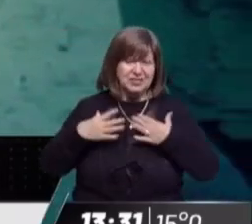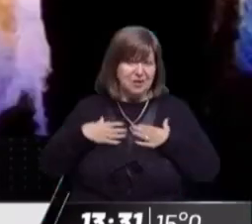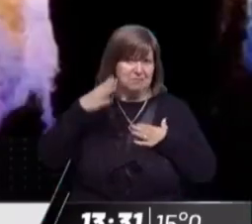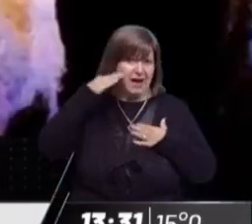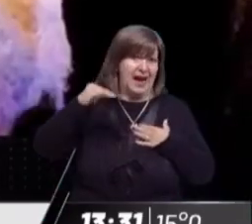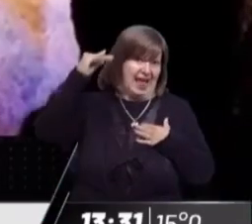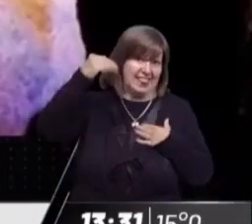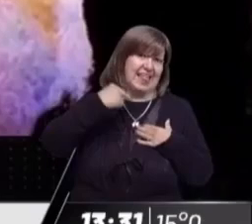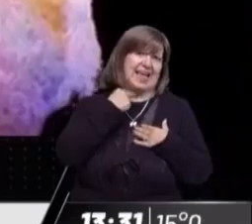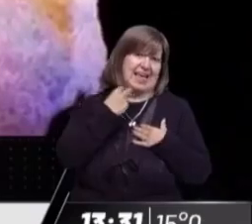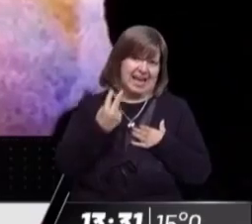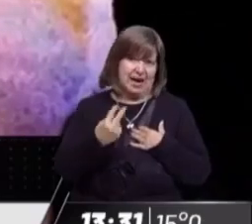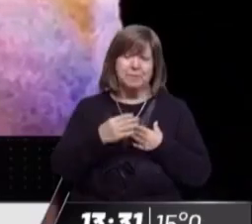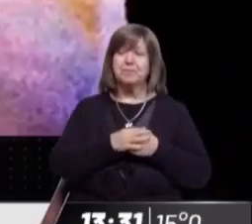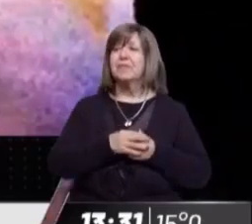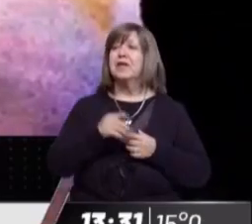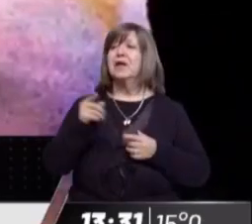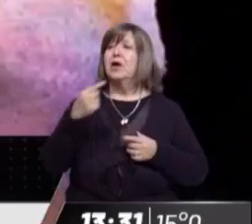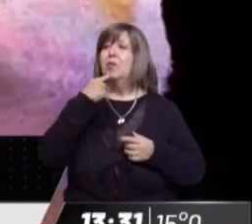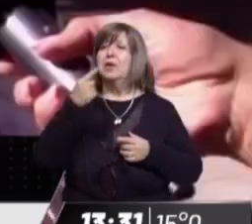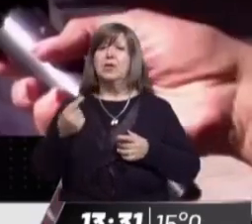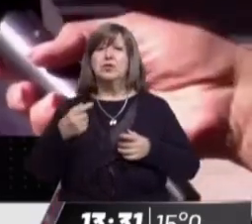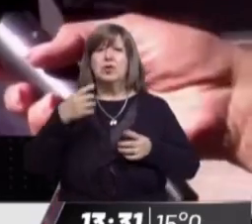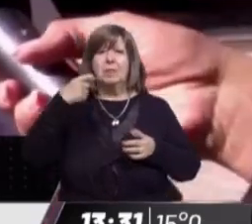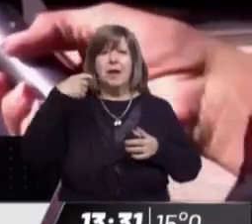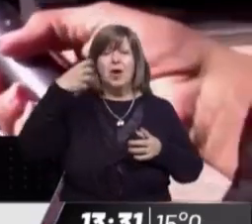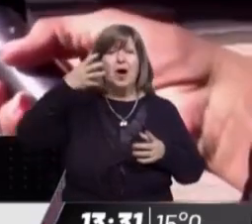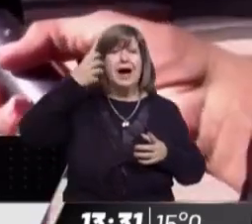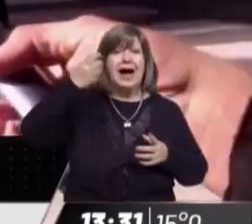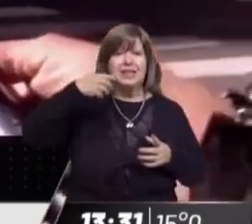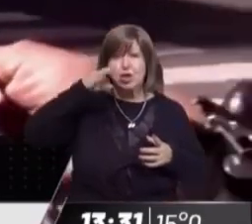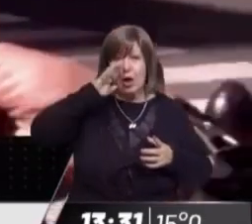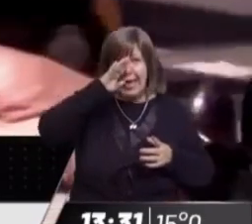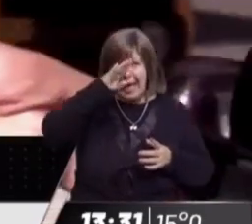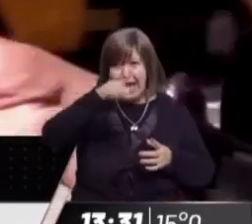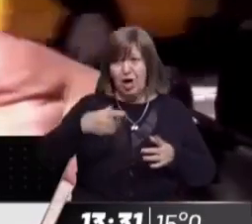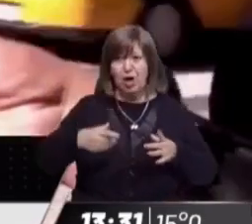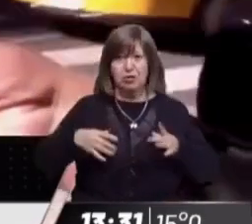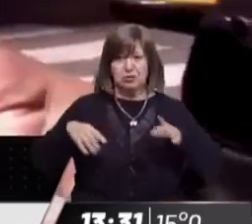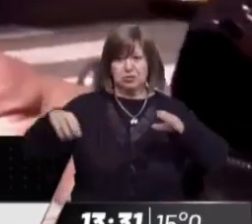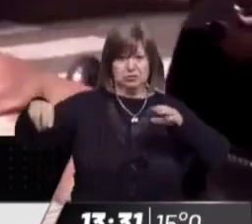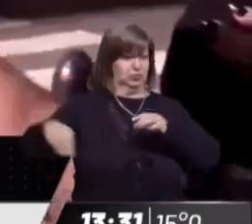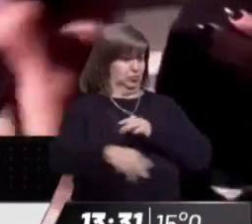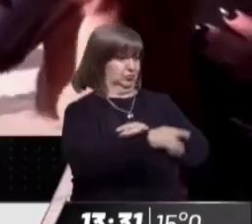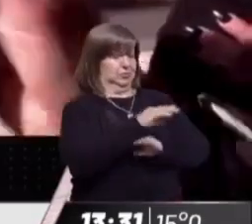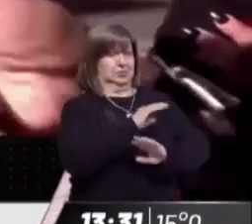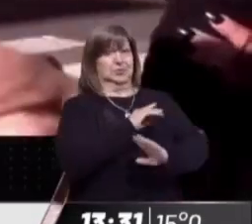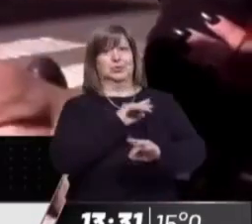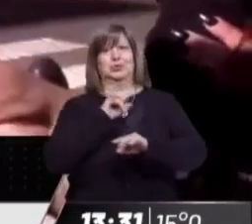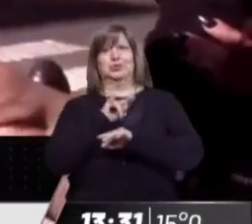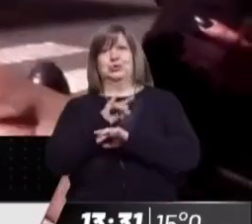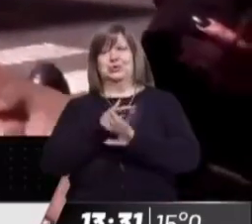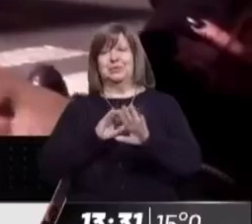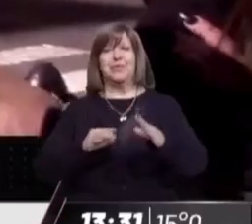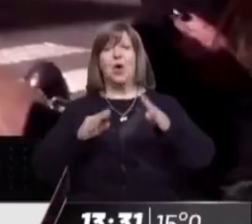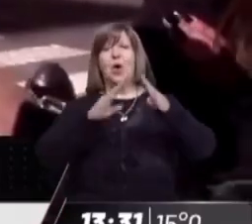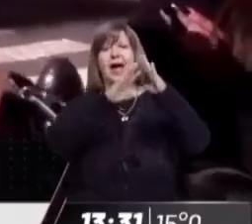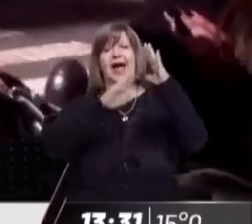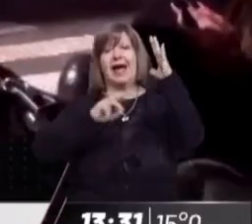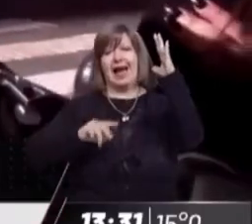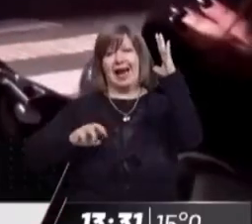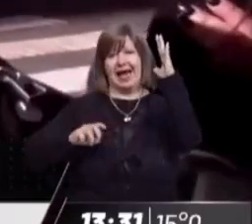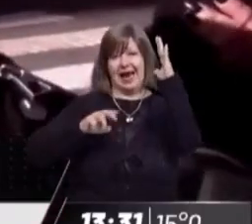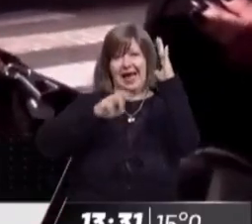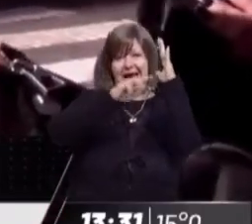lo de la escalera El gato negro no te enlaza en la mano sí pasar por abajo una escalera por ejemplo nunca lo haría nunca lo haría yo